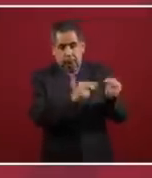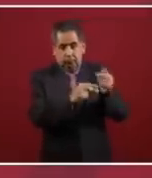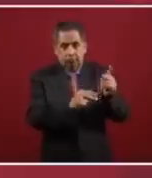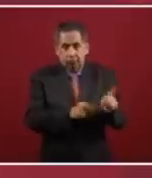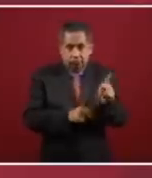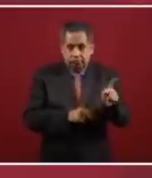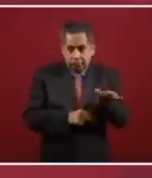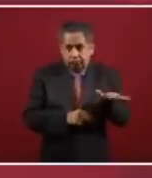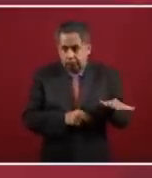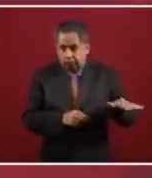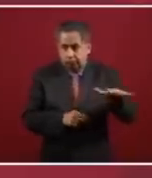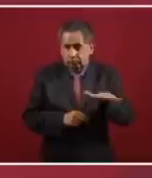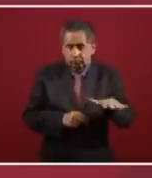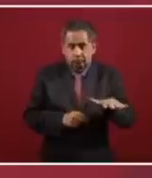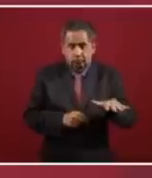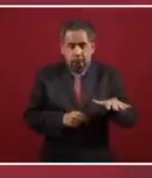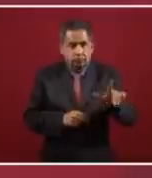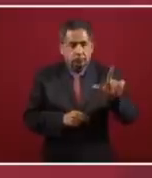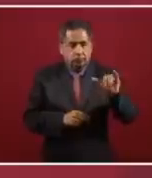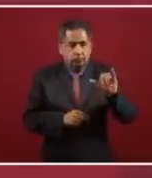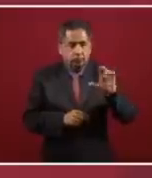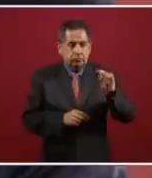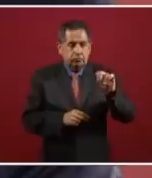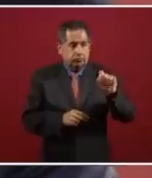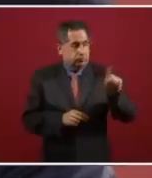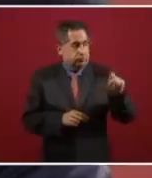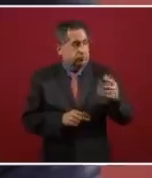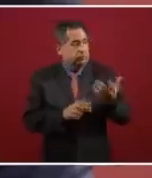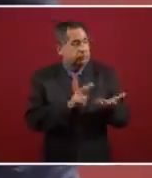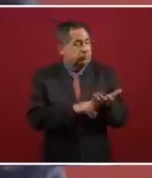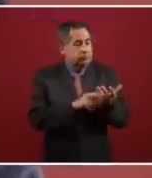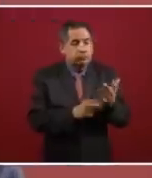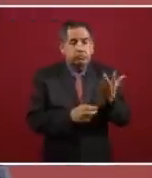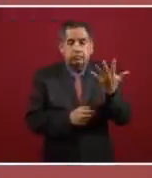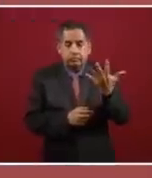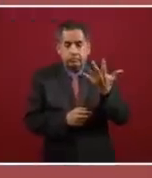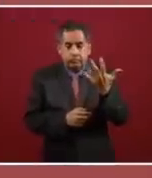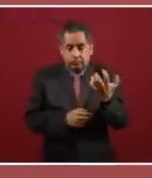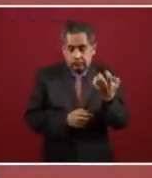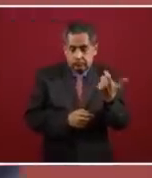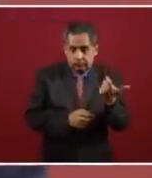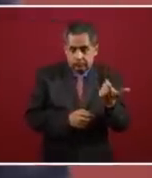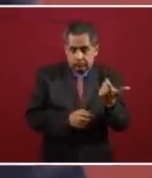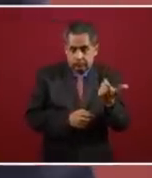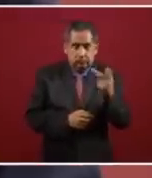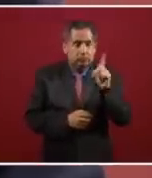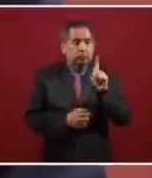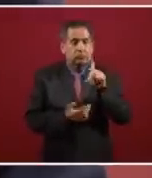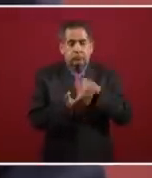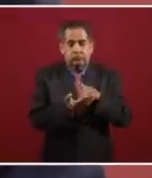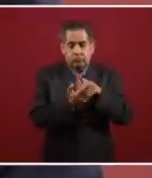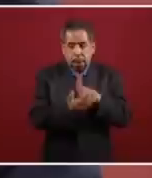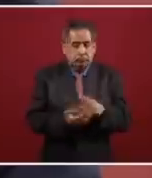rurales de Liconsa se vende a 5 pesos el kilo.